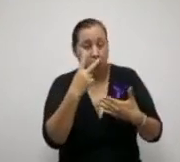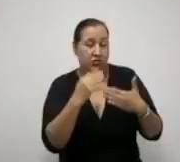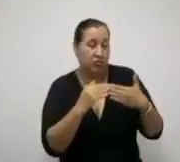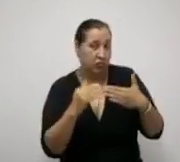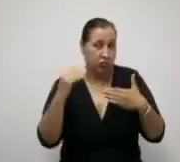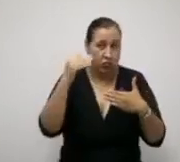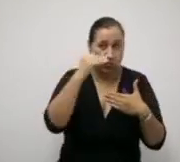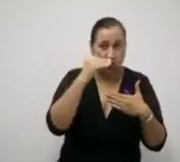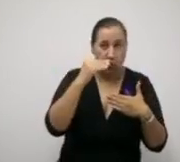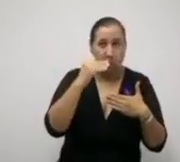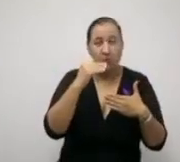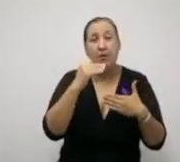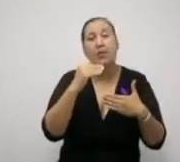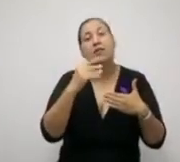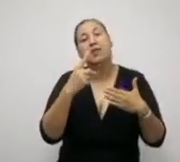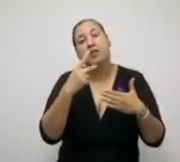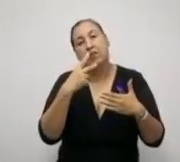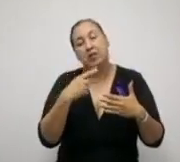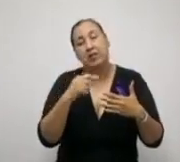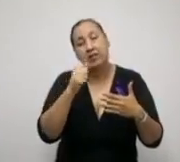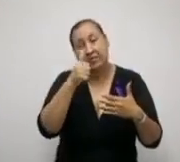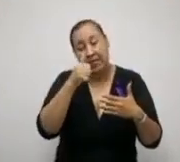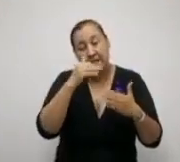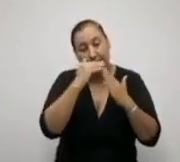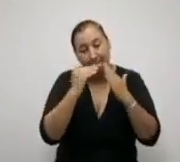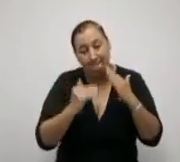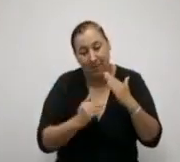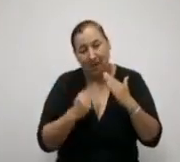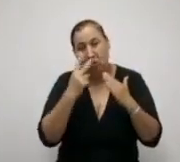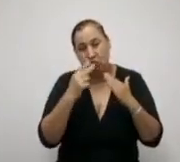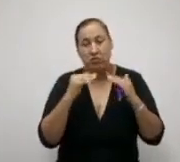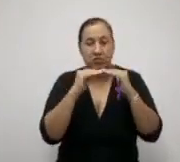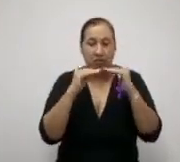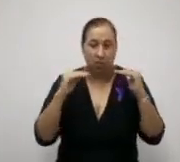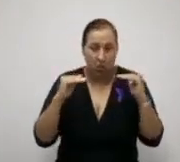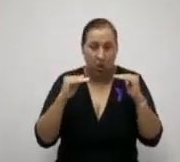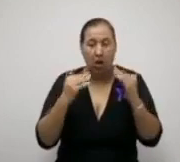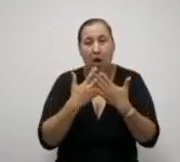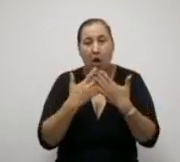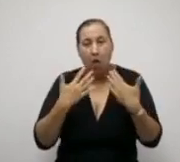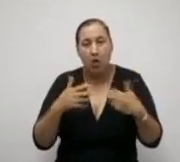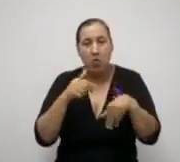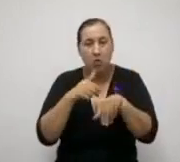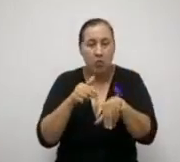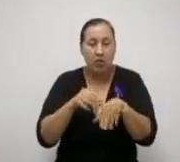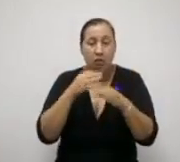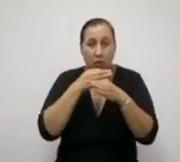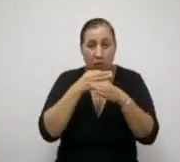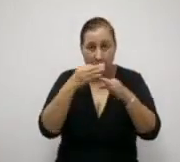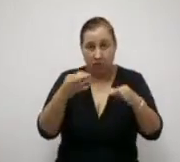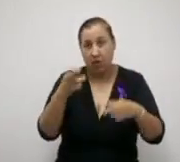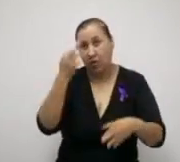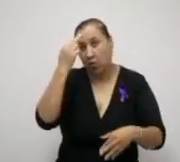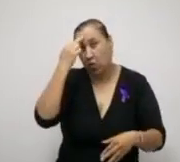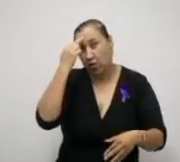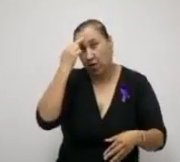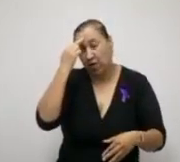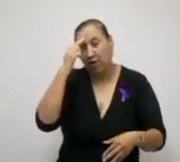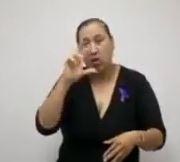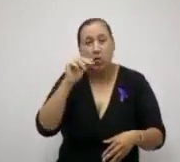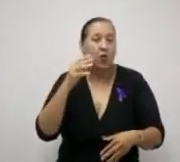alza, 6 disminuyen y 2 permanecen igual. Y en otra información, es importante recordarles que aún no